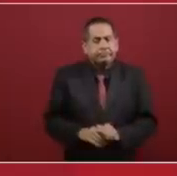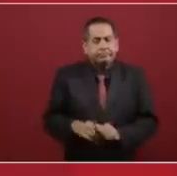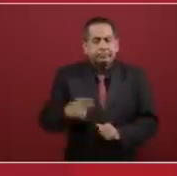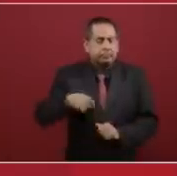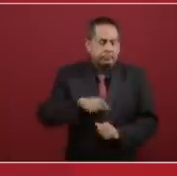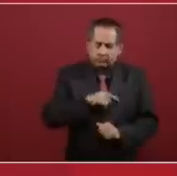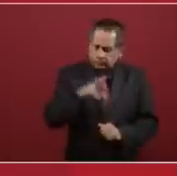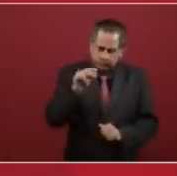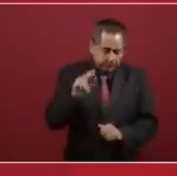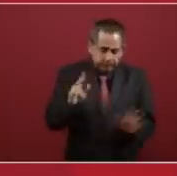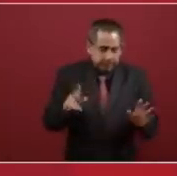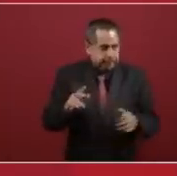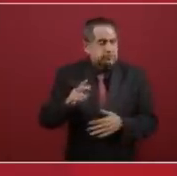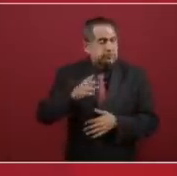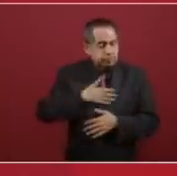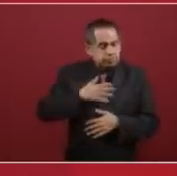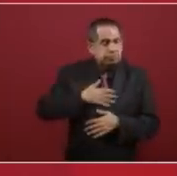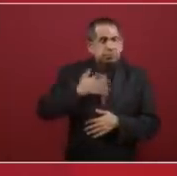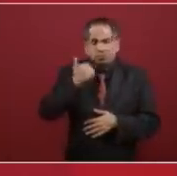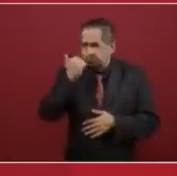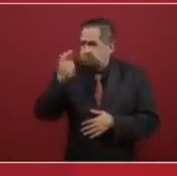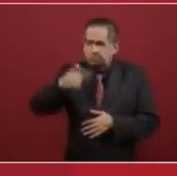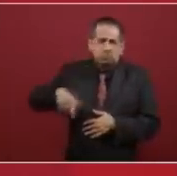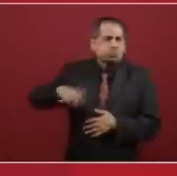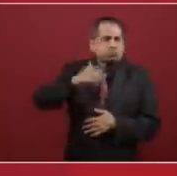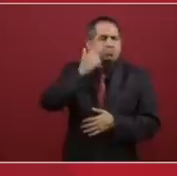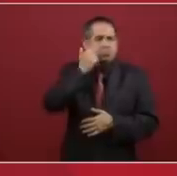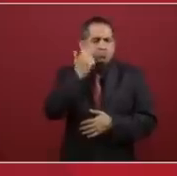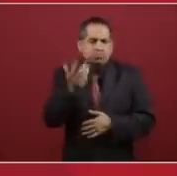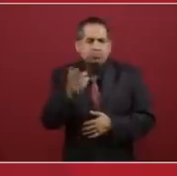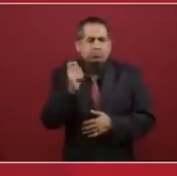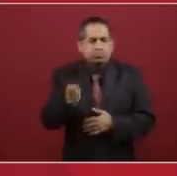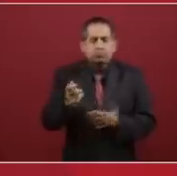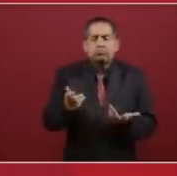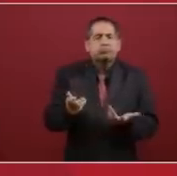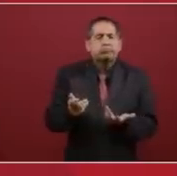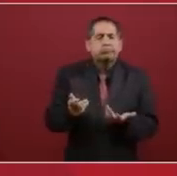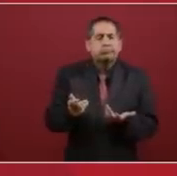Nosotros lo que queremos es